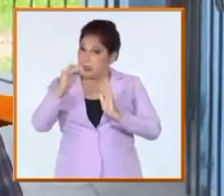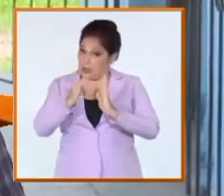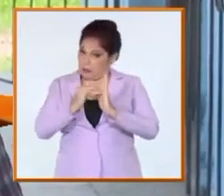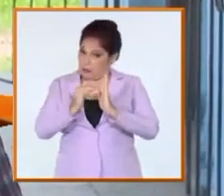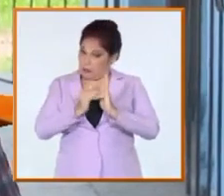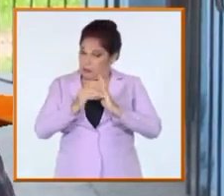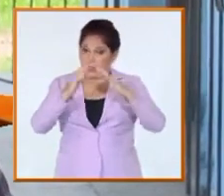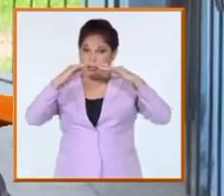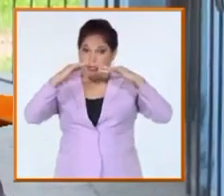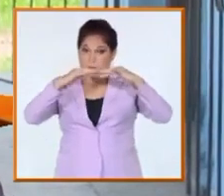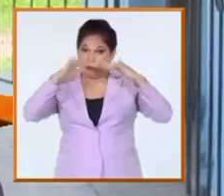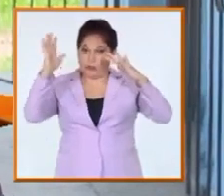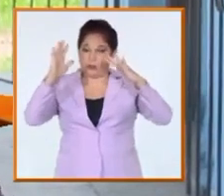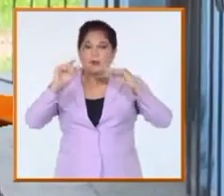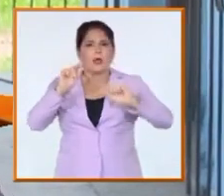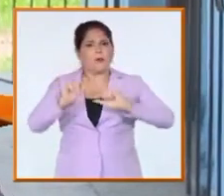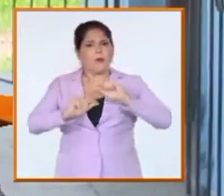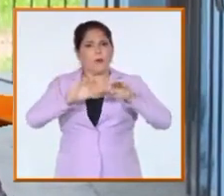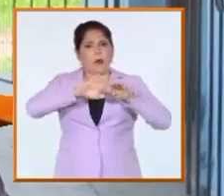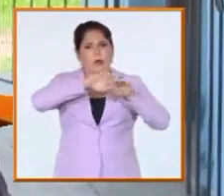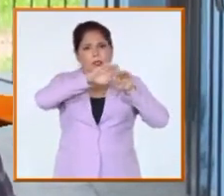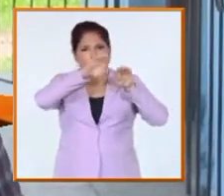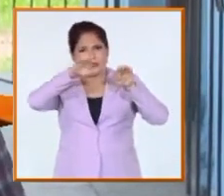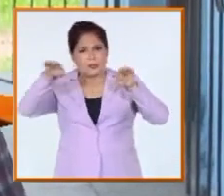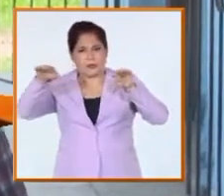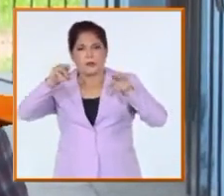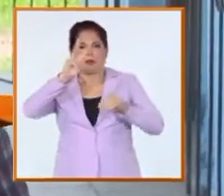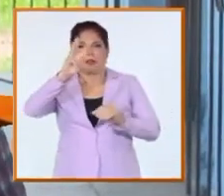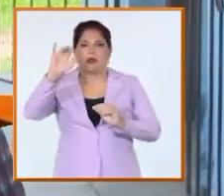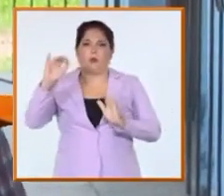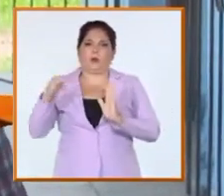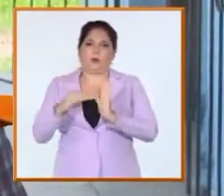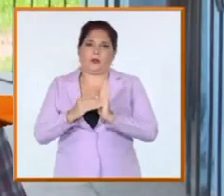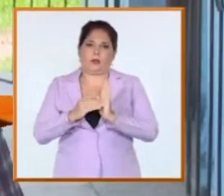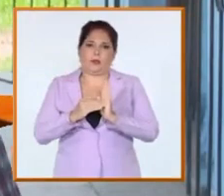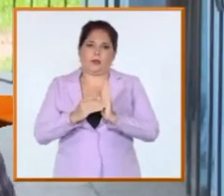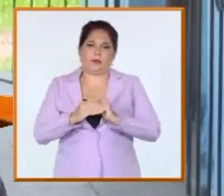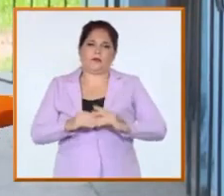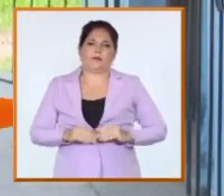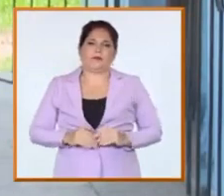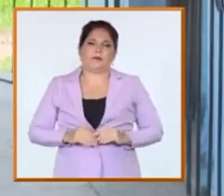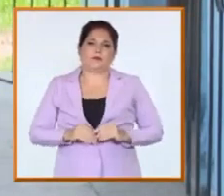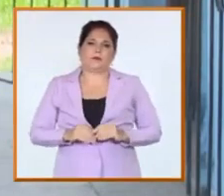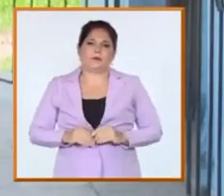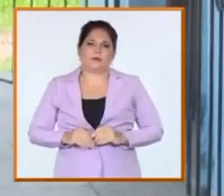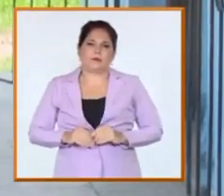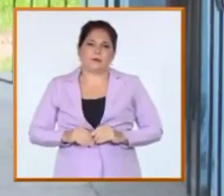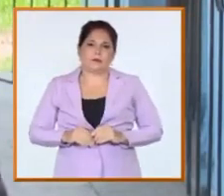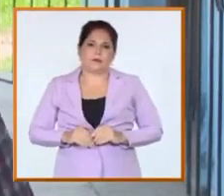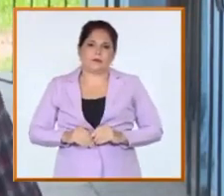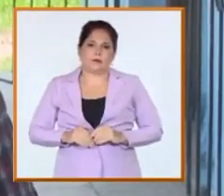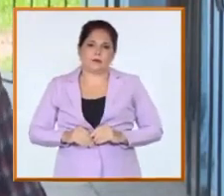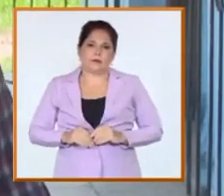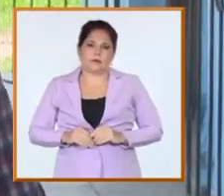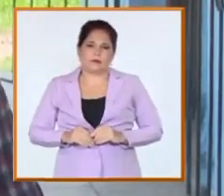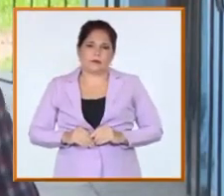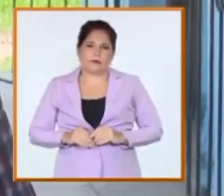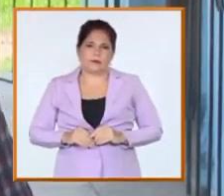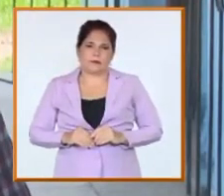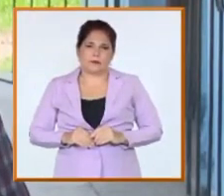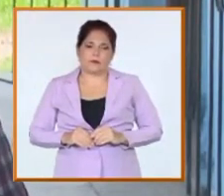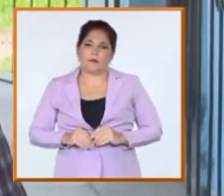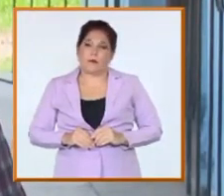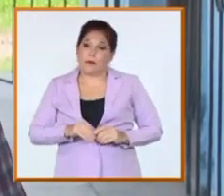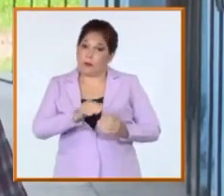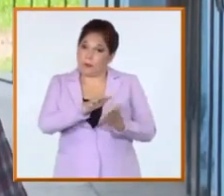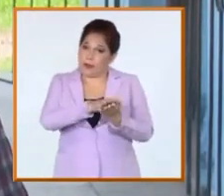y hoy ya tenemos recuperado 34.000 110 de estos parciales y totales de cubiertas nos